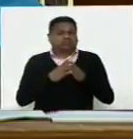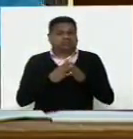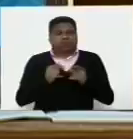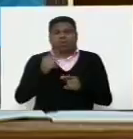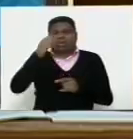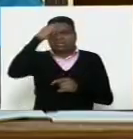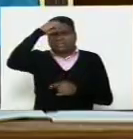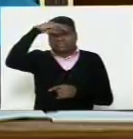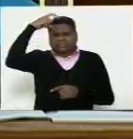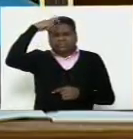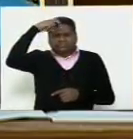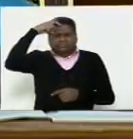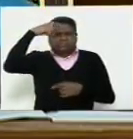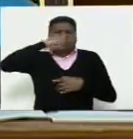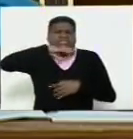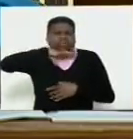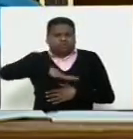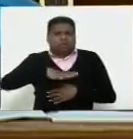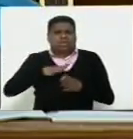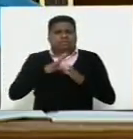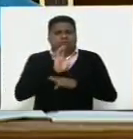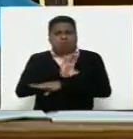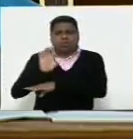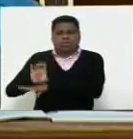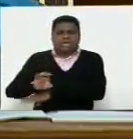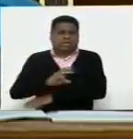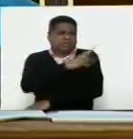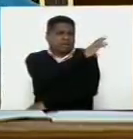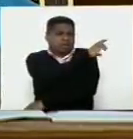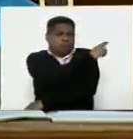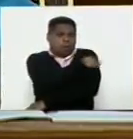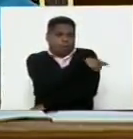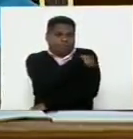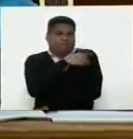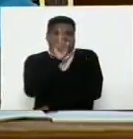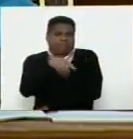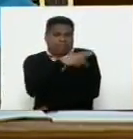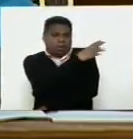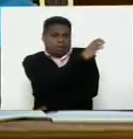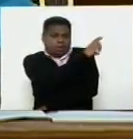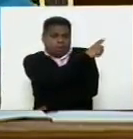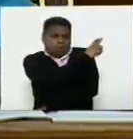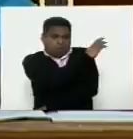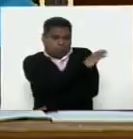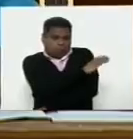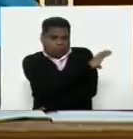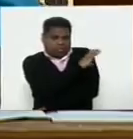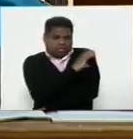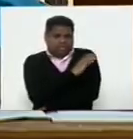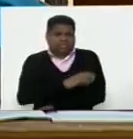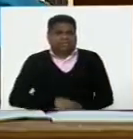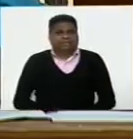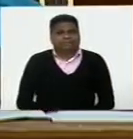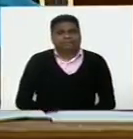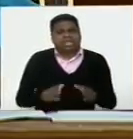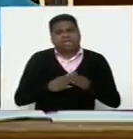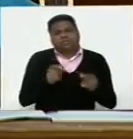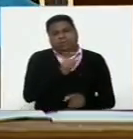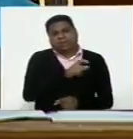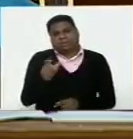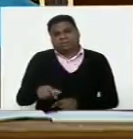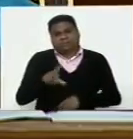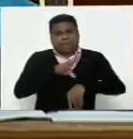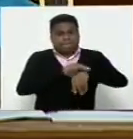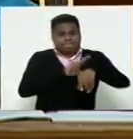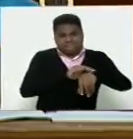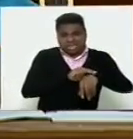de salud públicos y privados. El Estado, las familias, la sociedad, el personal de salud, especialmente los